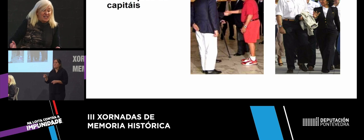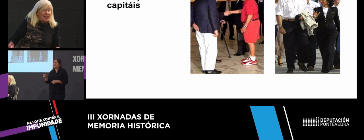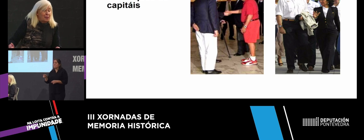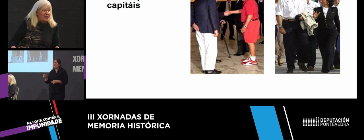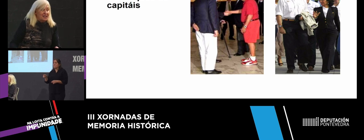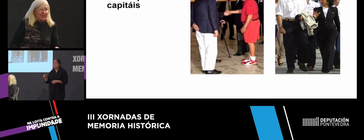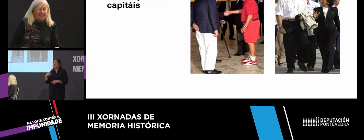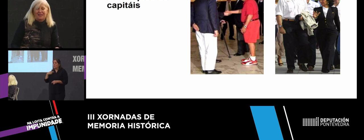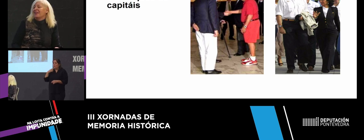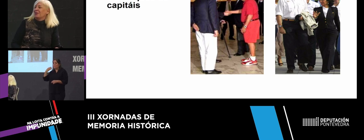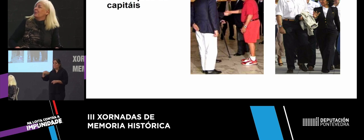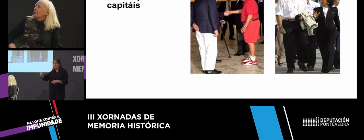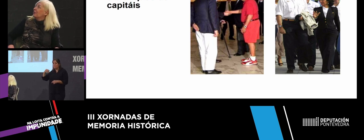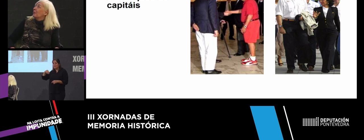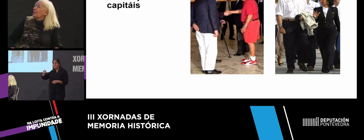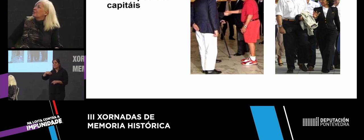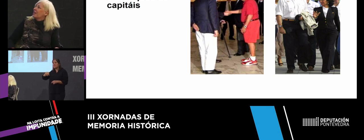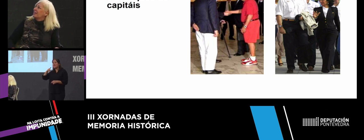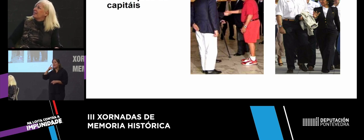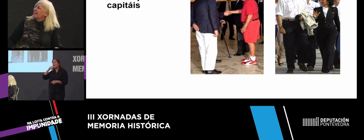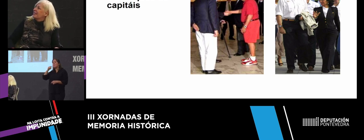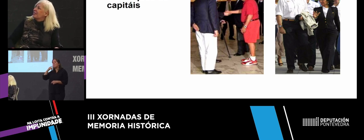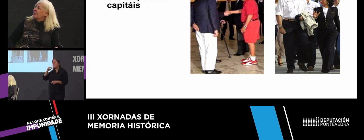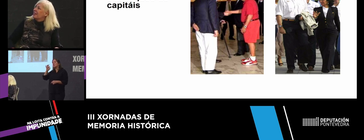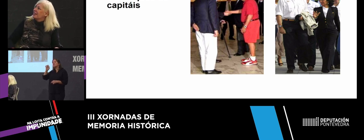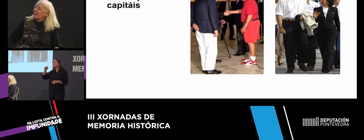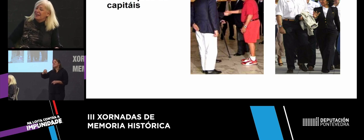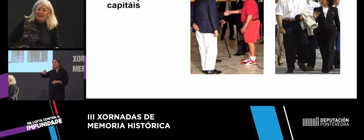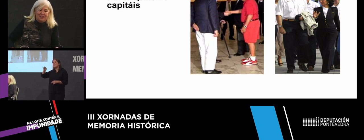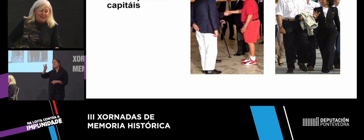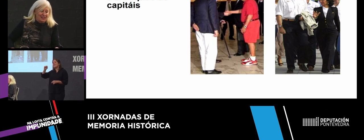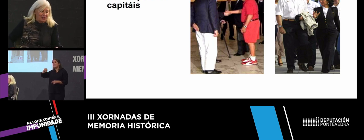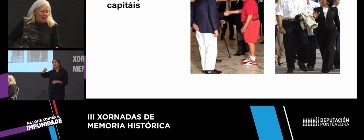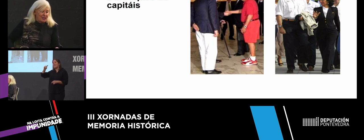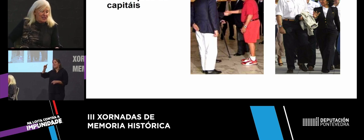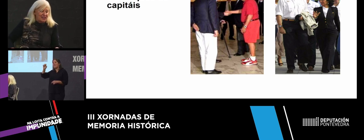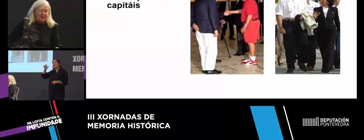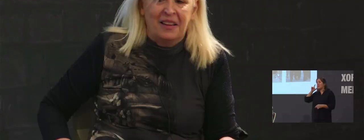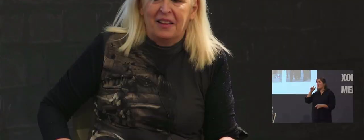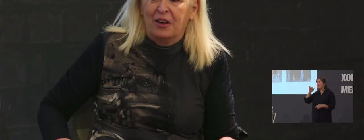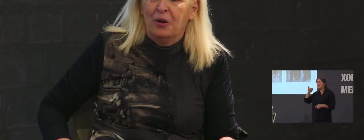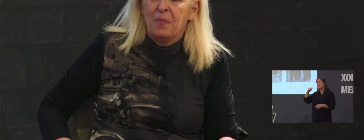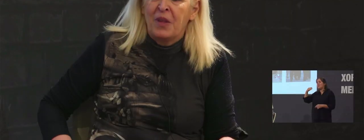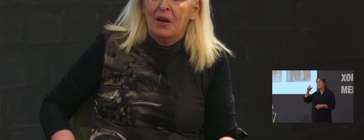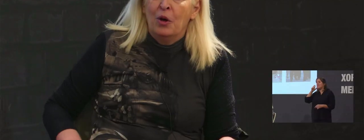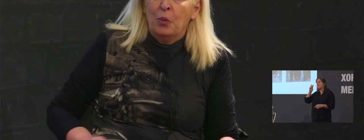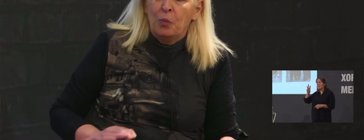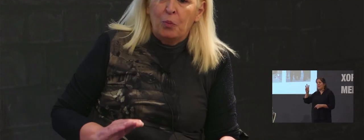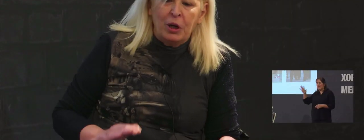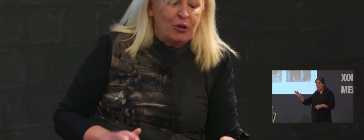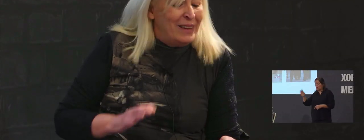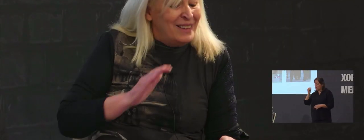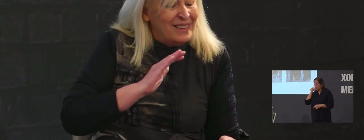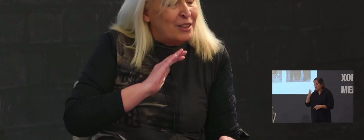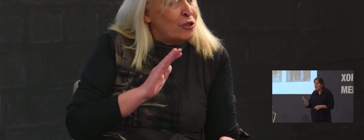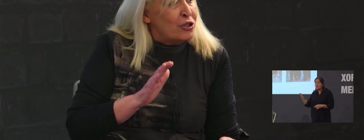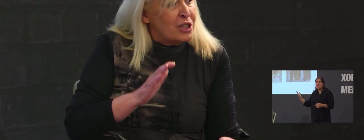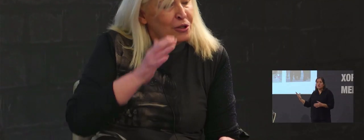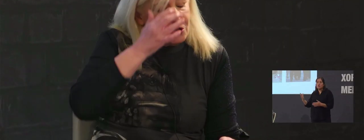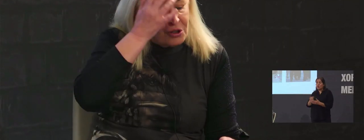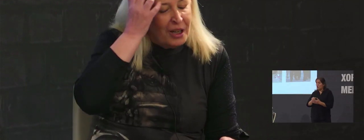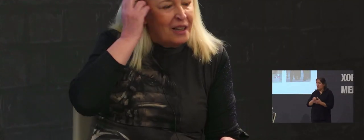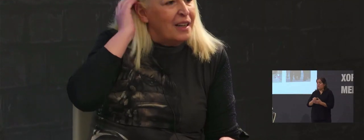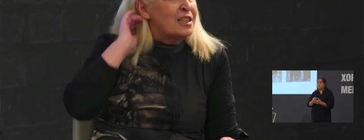a que está na presidencia do Banco Santander, no IBEX 35. Bueno,